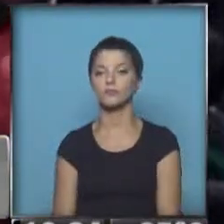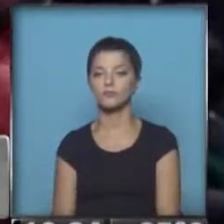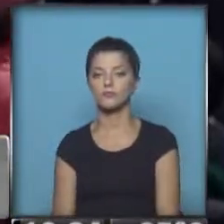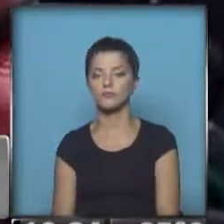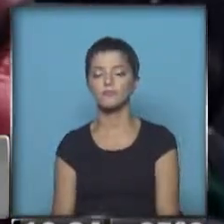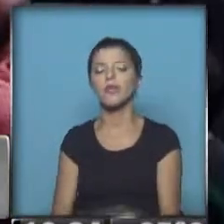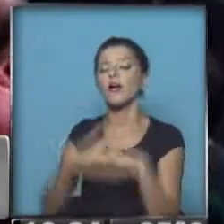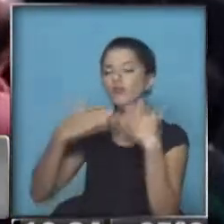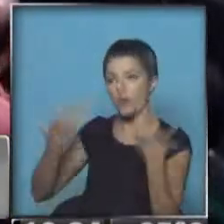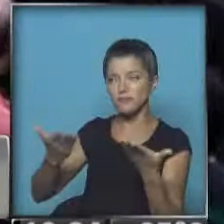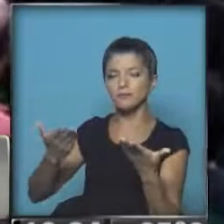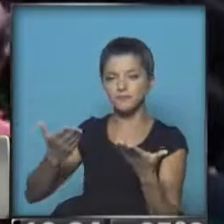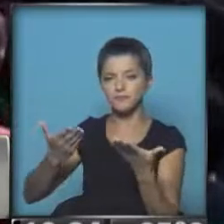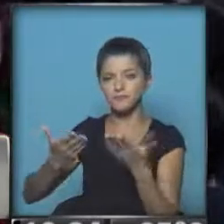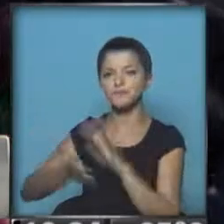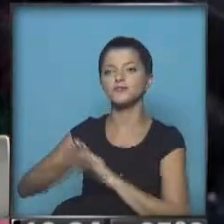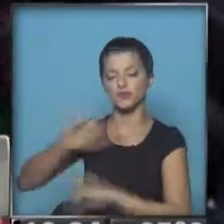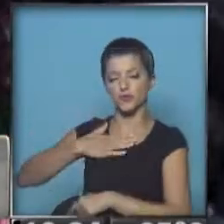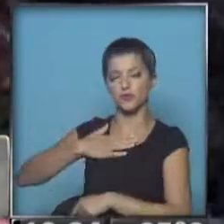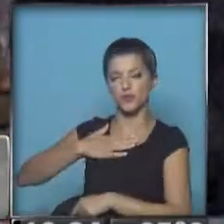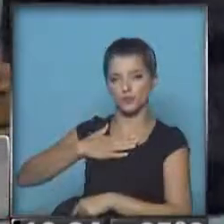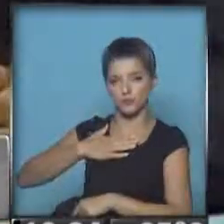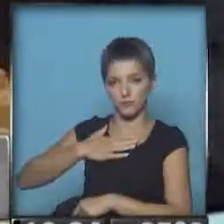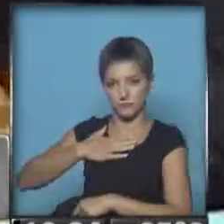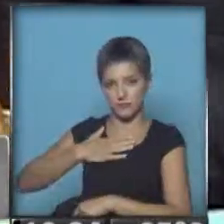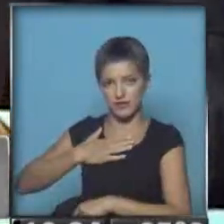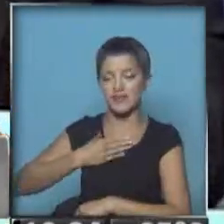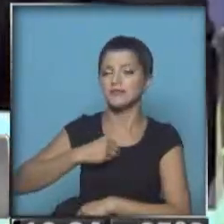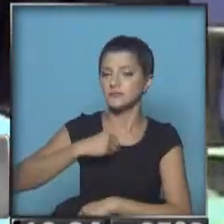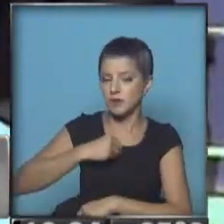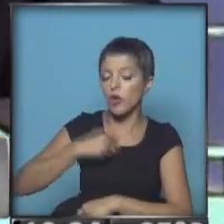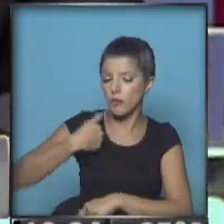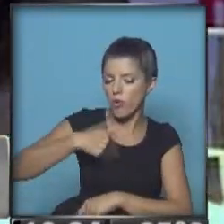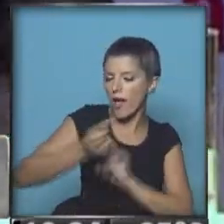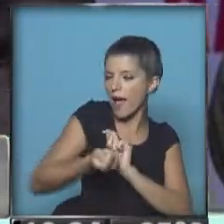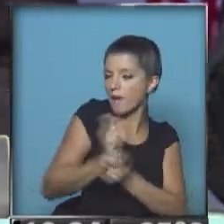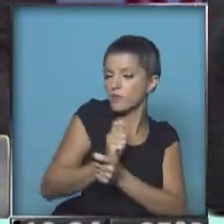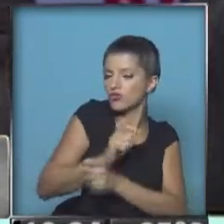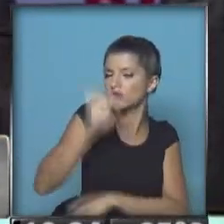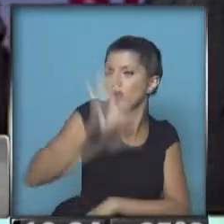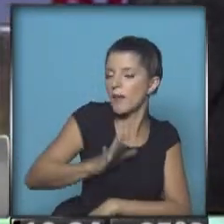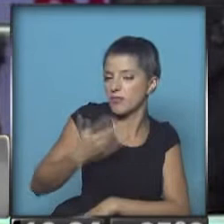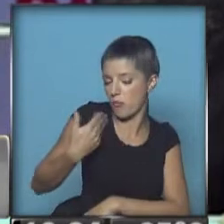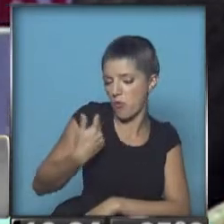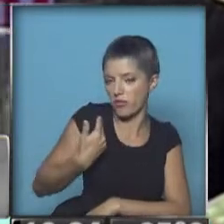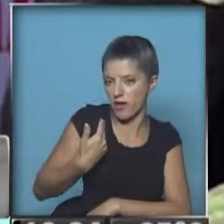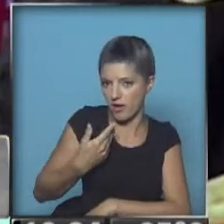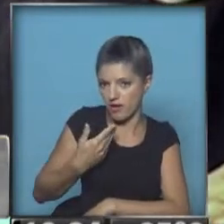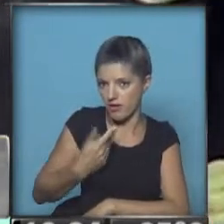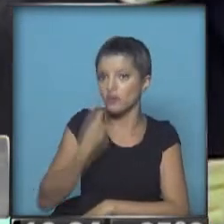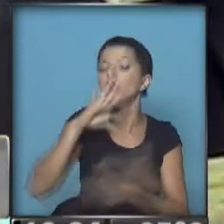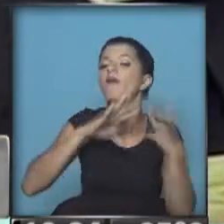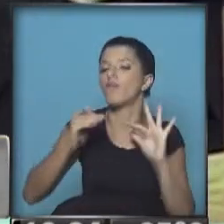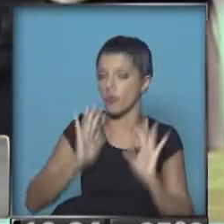Y entonces traíamos sobre nuestras mochilas las posibilidades que el cambio únicamente podía hacerse de una determinada